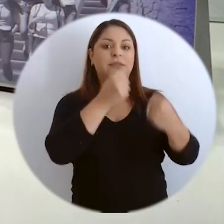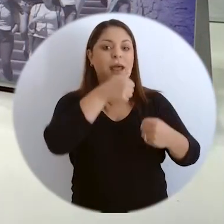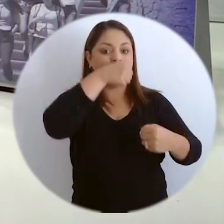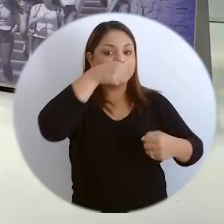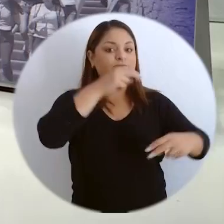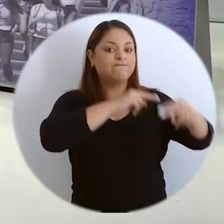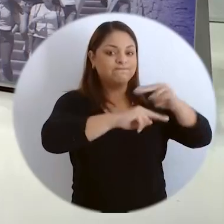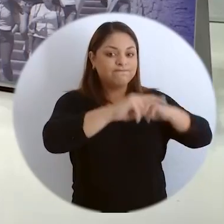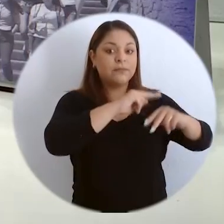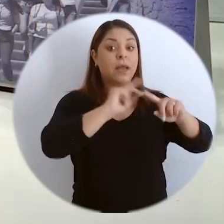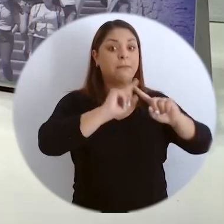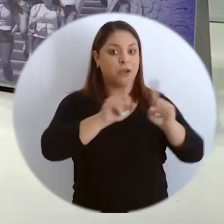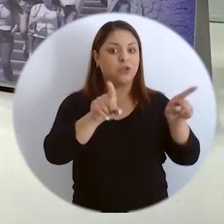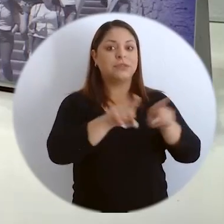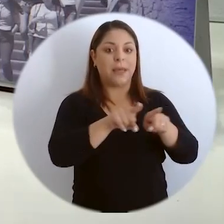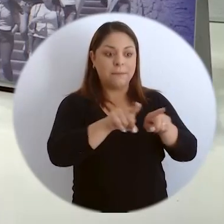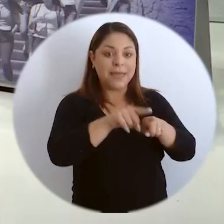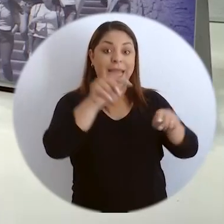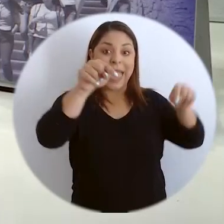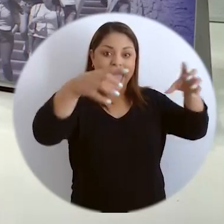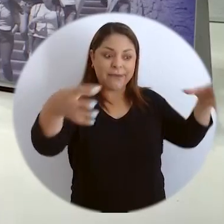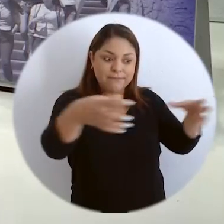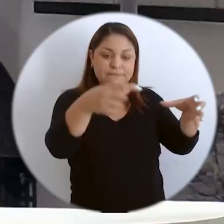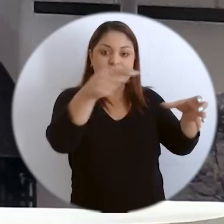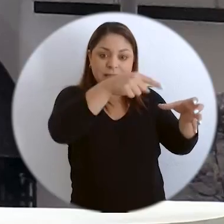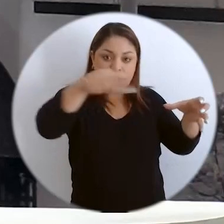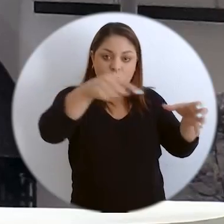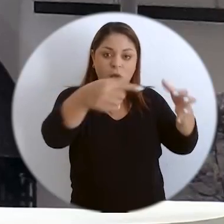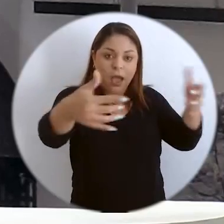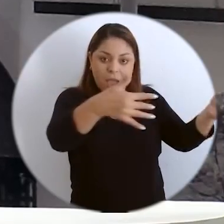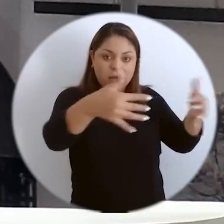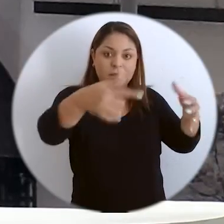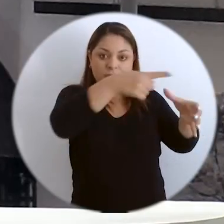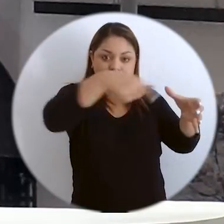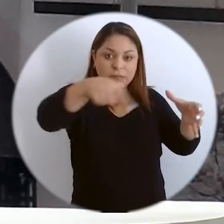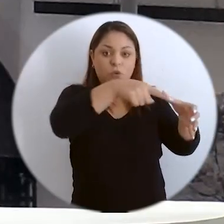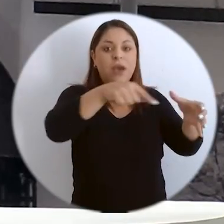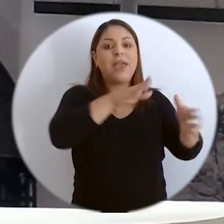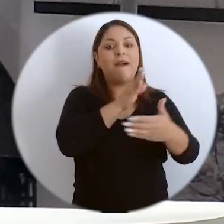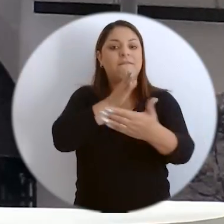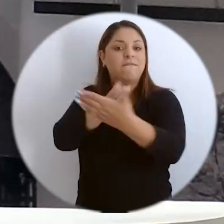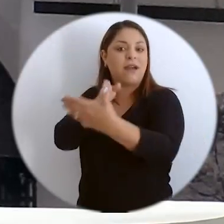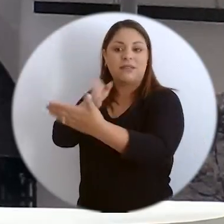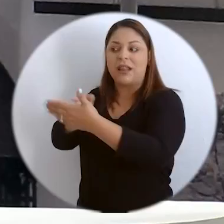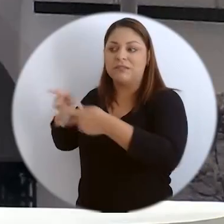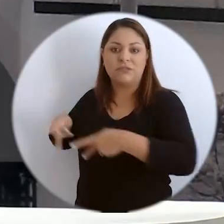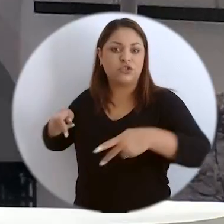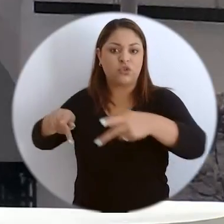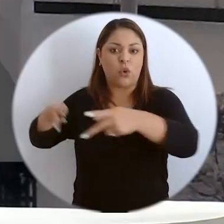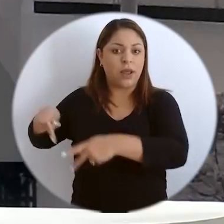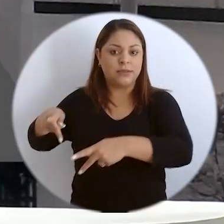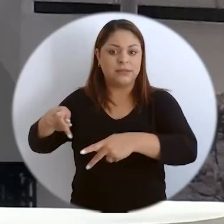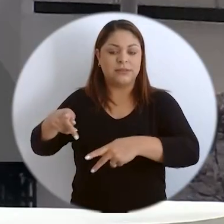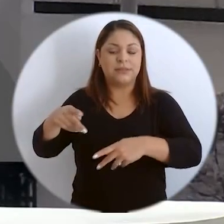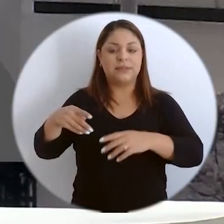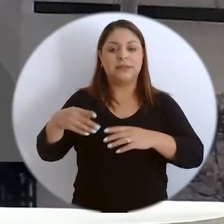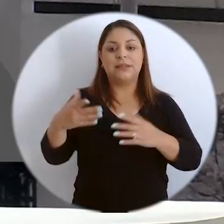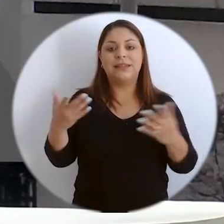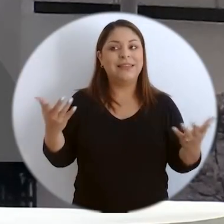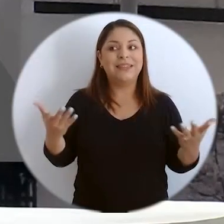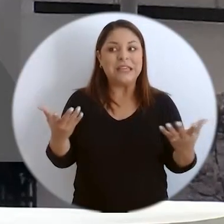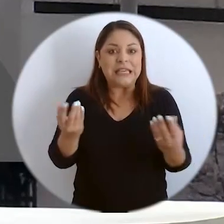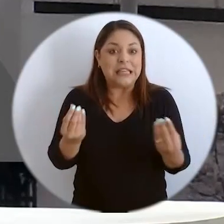entre el narcotráfico, ¿verdad? Con daños colaterales directos a personas, en donde ya no se podría decir de